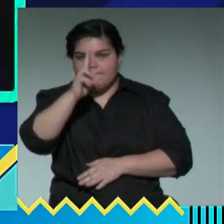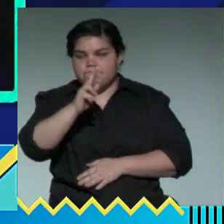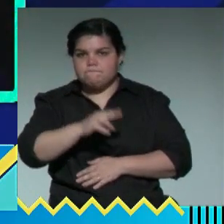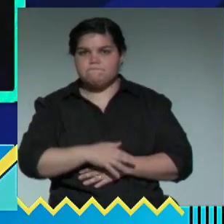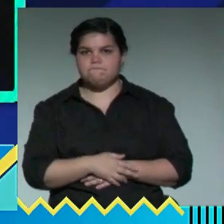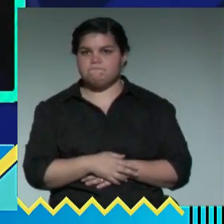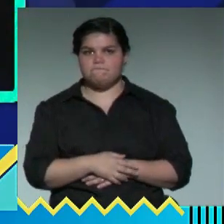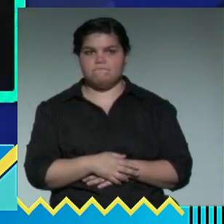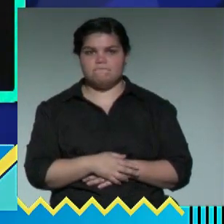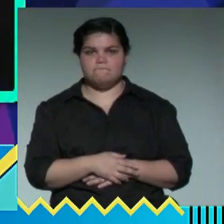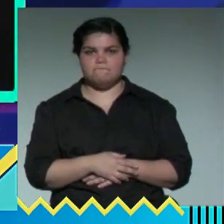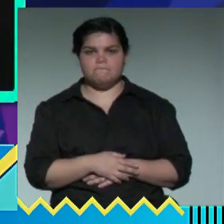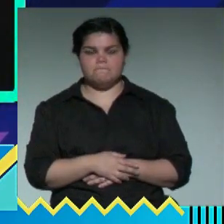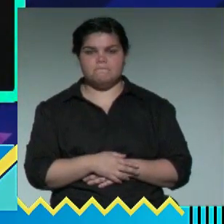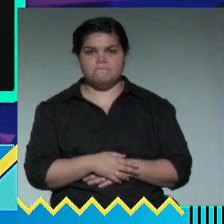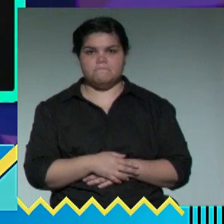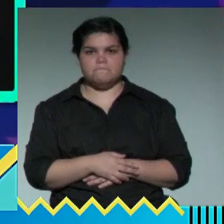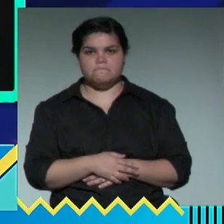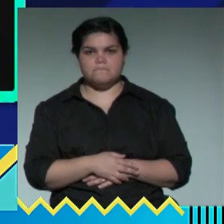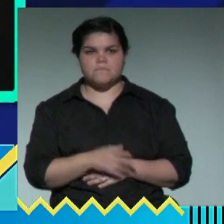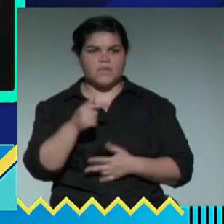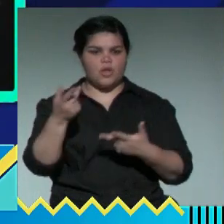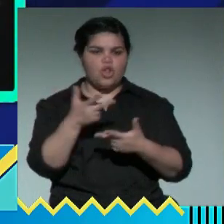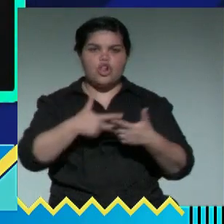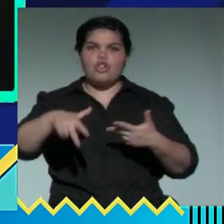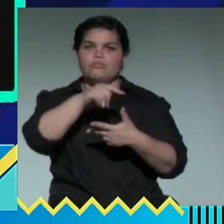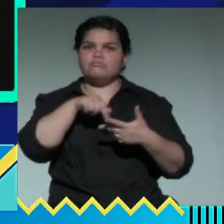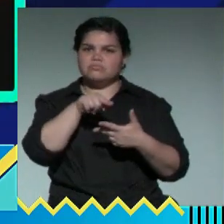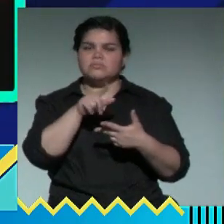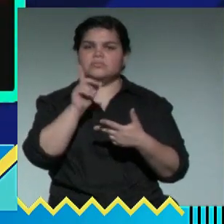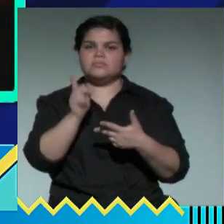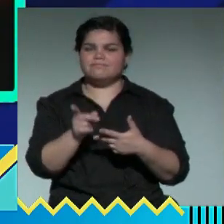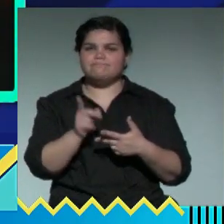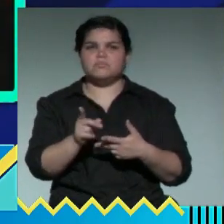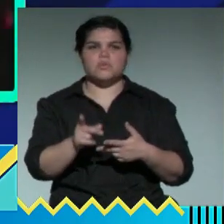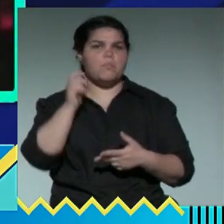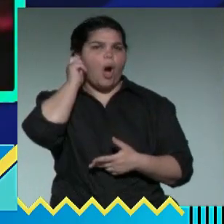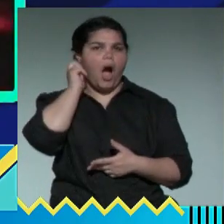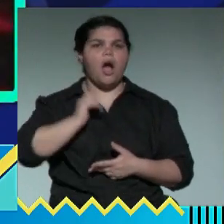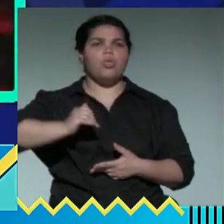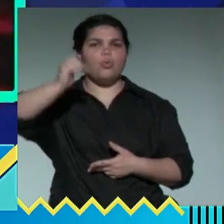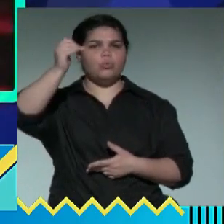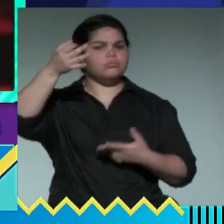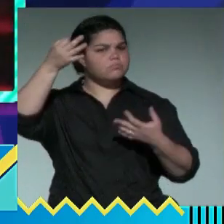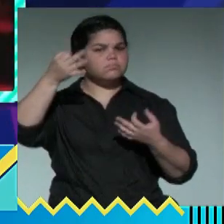como una relación adulta, ¿viste? Algo adulto, algo